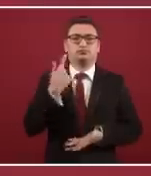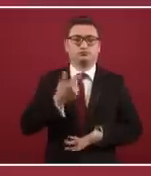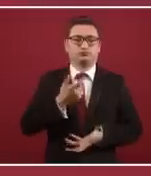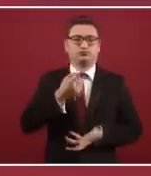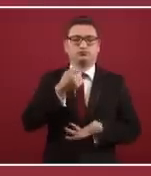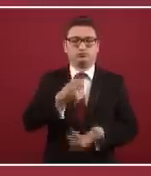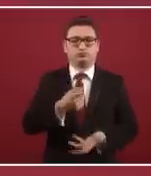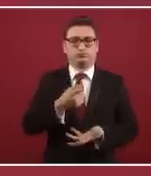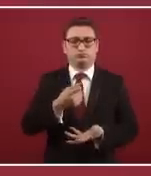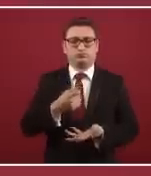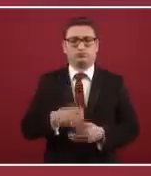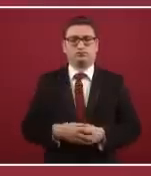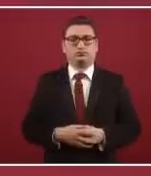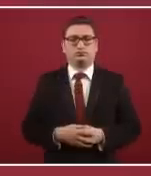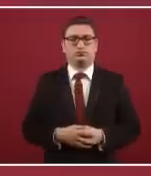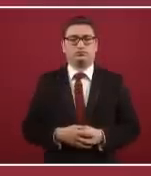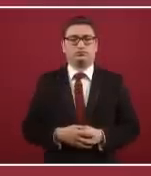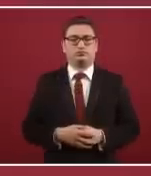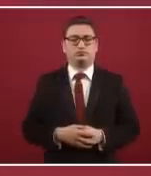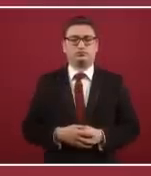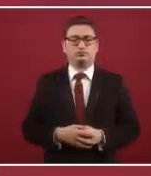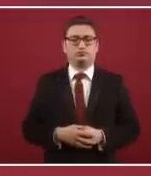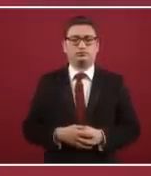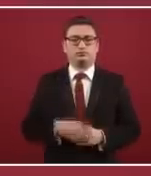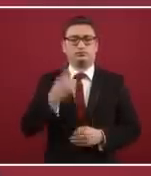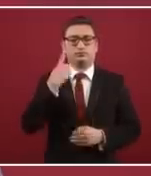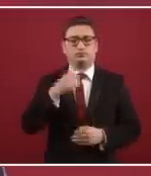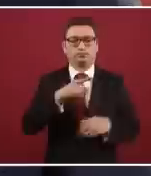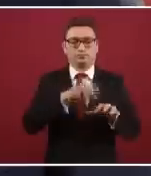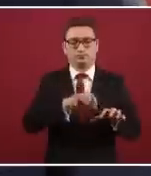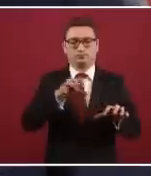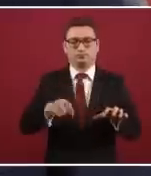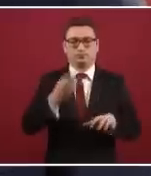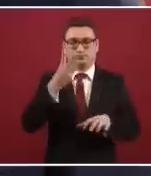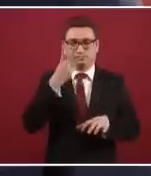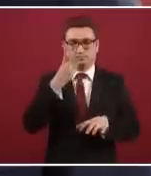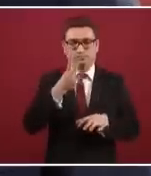en la rehabilitación de tres refinerías.